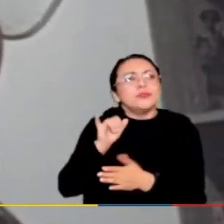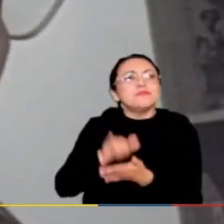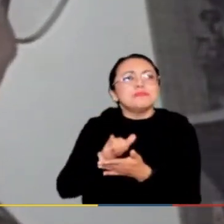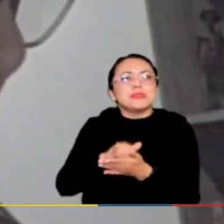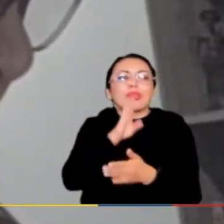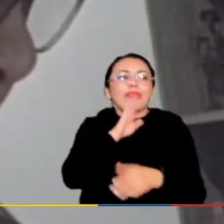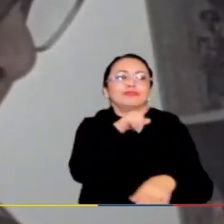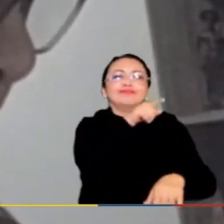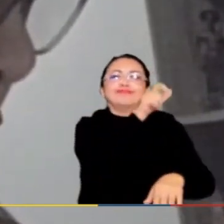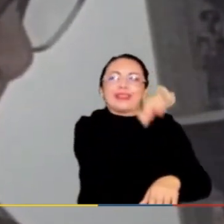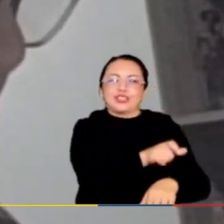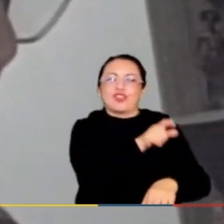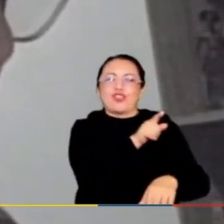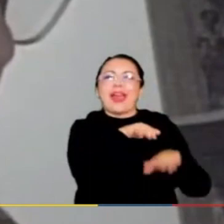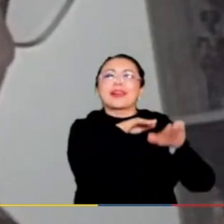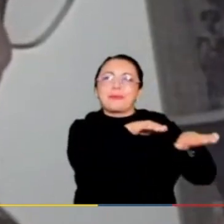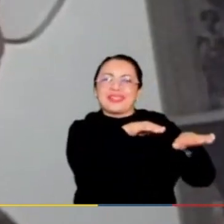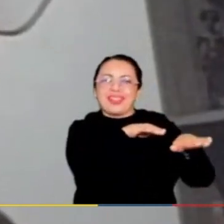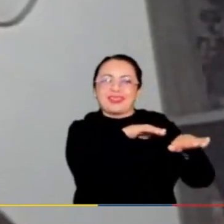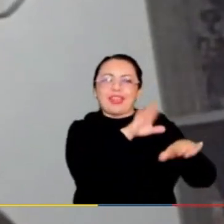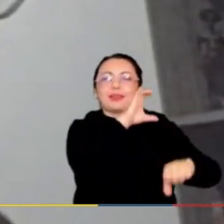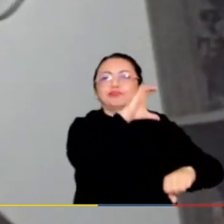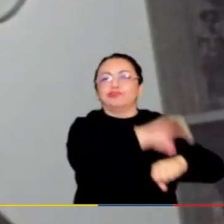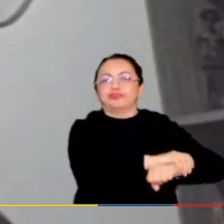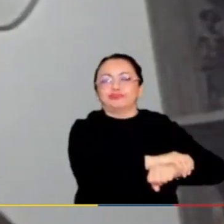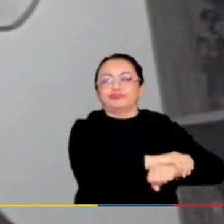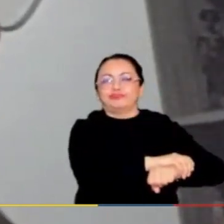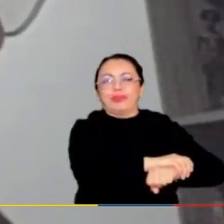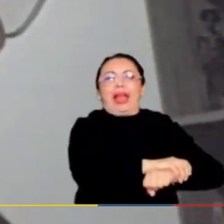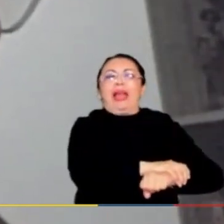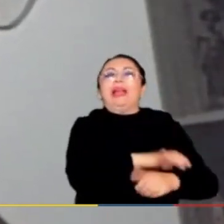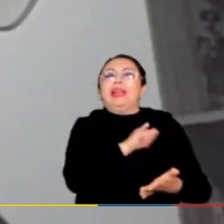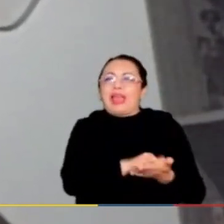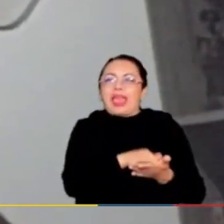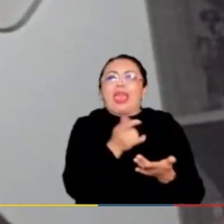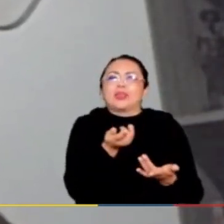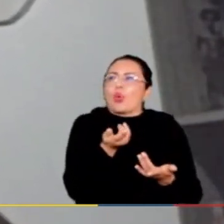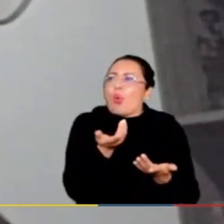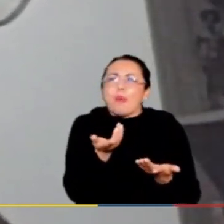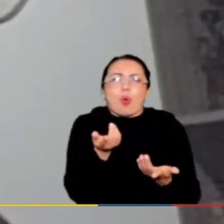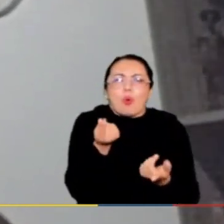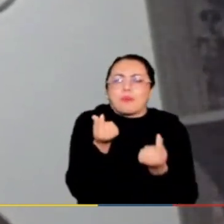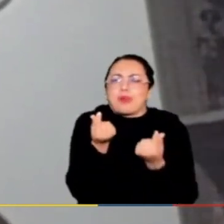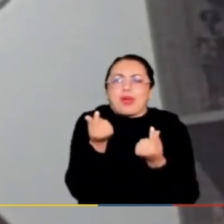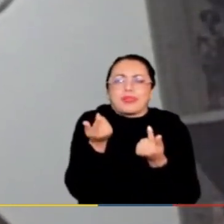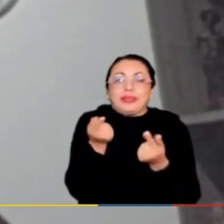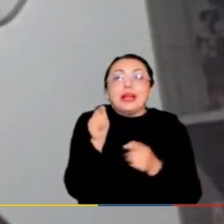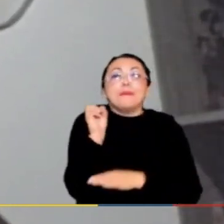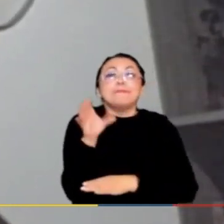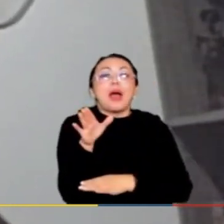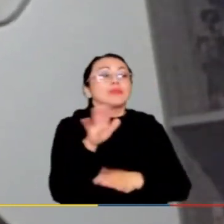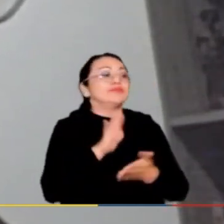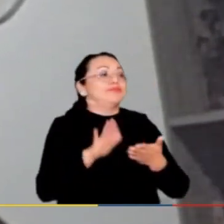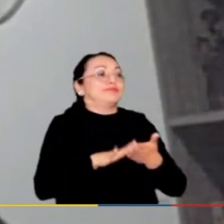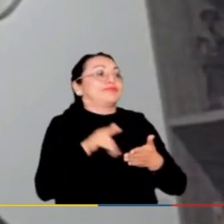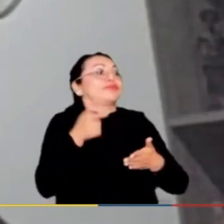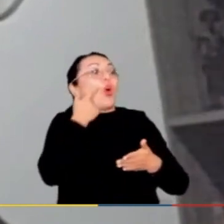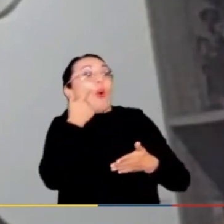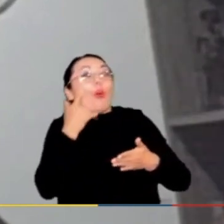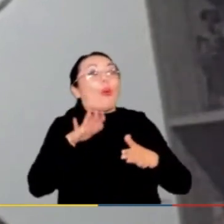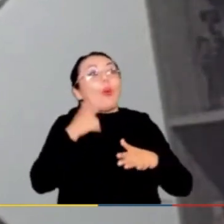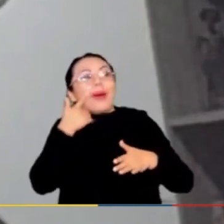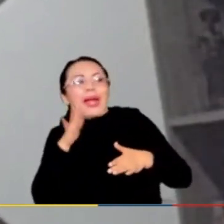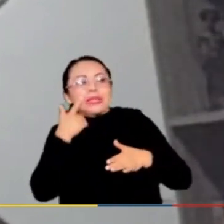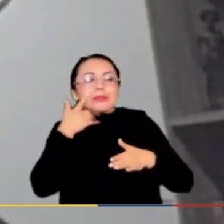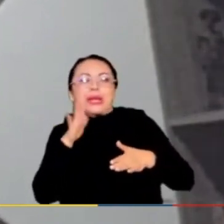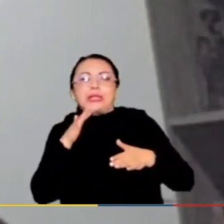captura del representante legal de la actora por lavado de activos, lo que habilitaba, por ende, al banco a asumir una conducta mayormente preventiva y diligente en